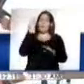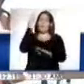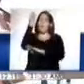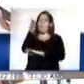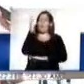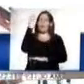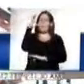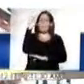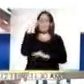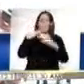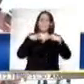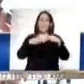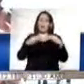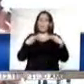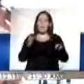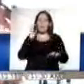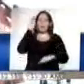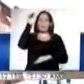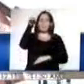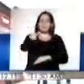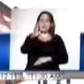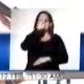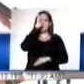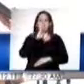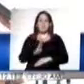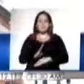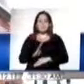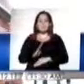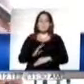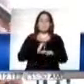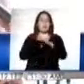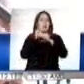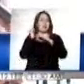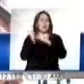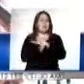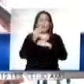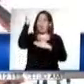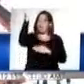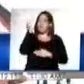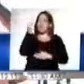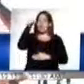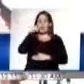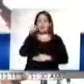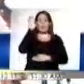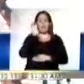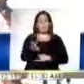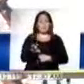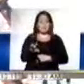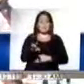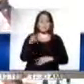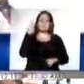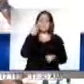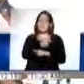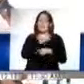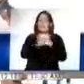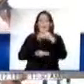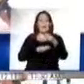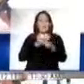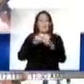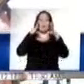Colombia, para Panamá, para Argentina, para Brasil, para las islas, vengan a nuestro país. Y para que eso ocurra tiene que